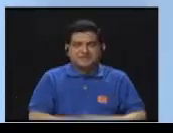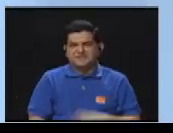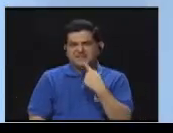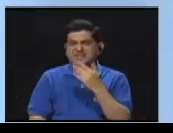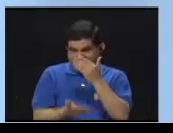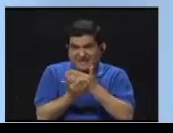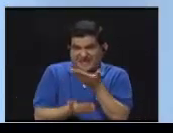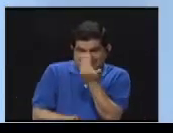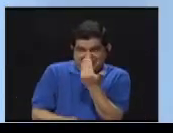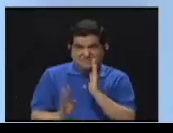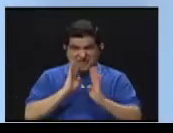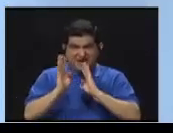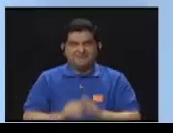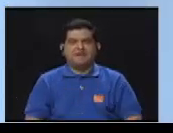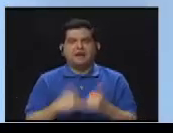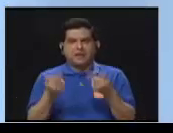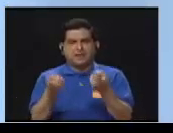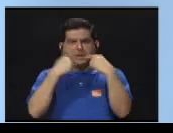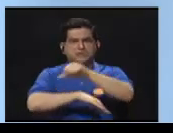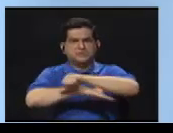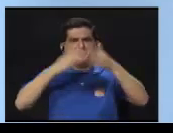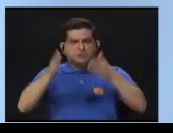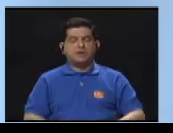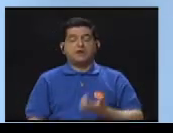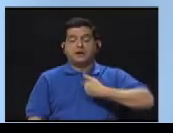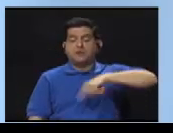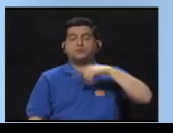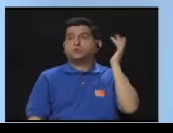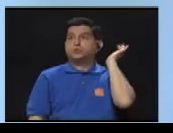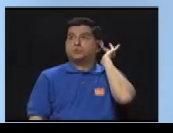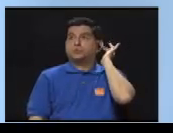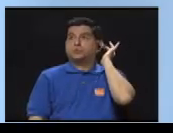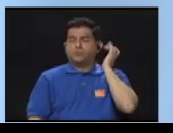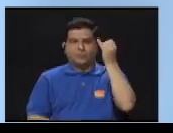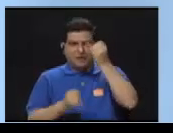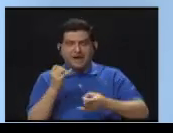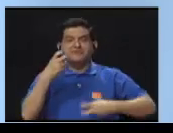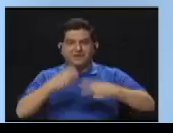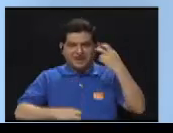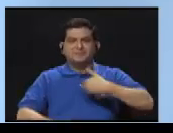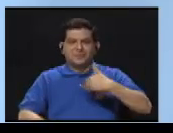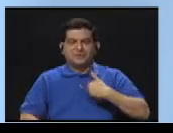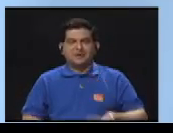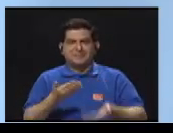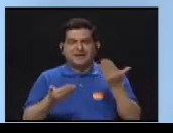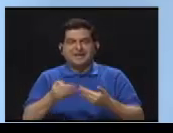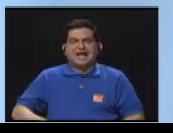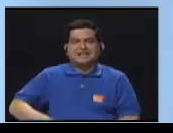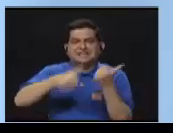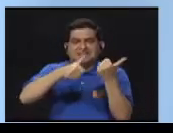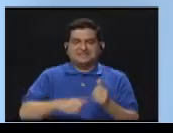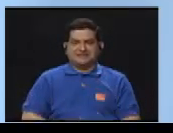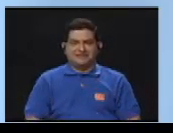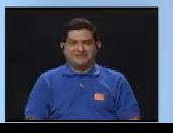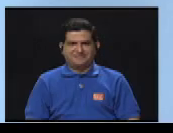y hablamos un rato. Claro. Y ya cuando venía teníamos que disimular porque si no... De hecho, al final tuvimos un problema y casi nos terminan echando